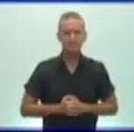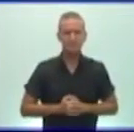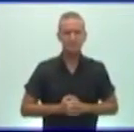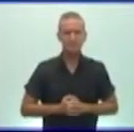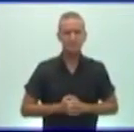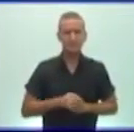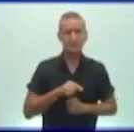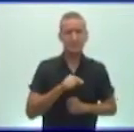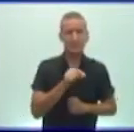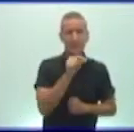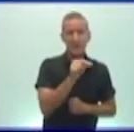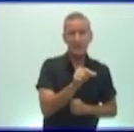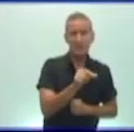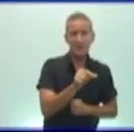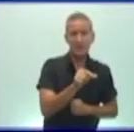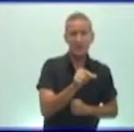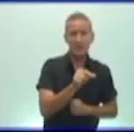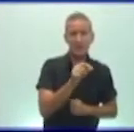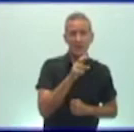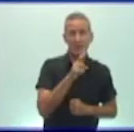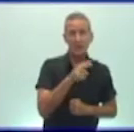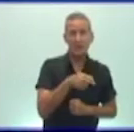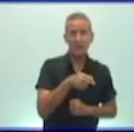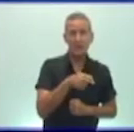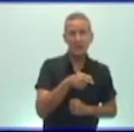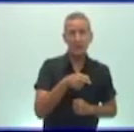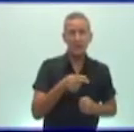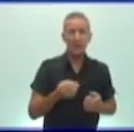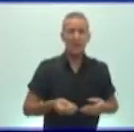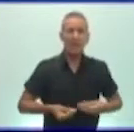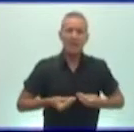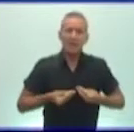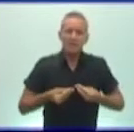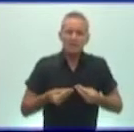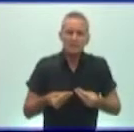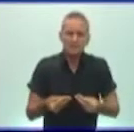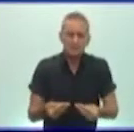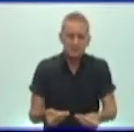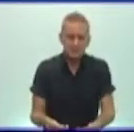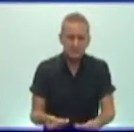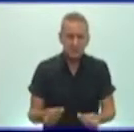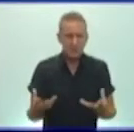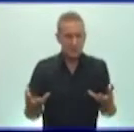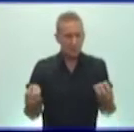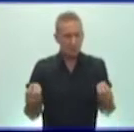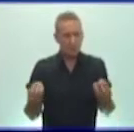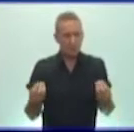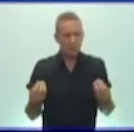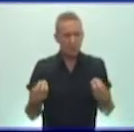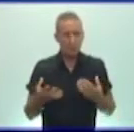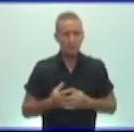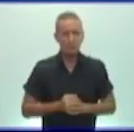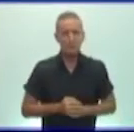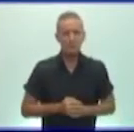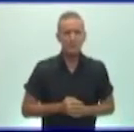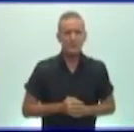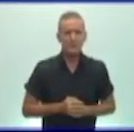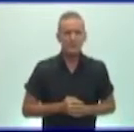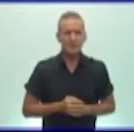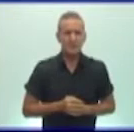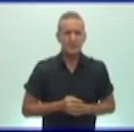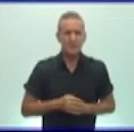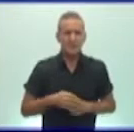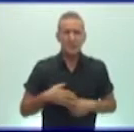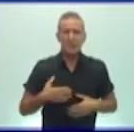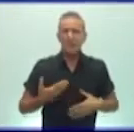En el caso de la palabra prodiga, significa dar con abundancia. Dicha